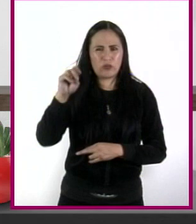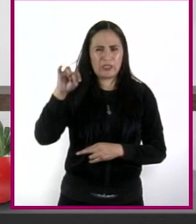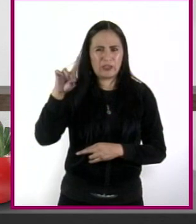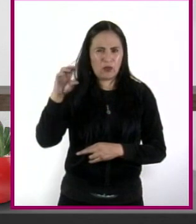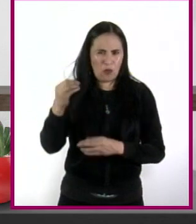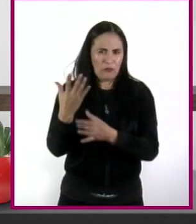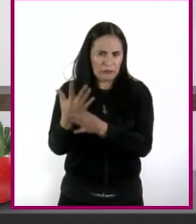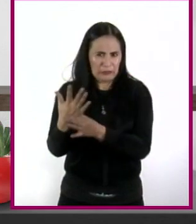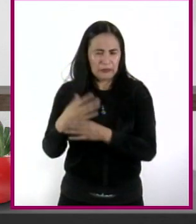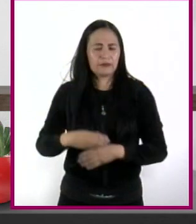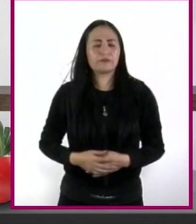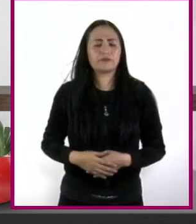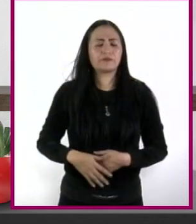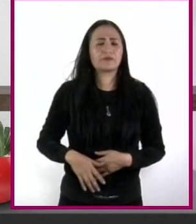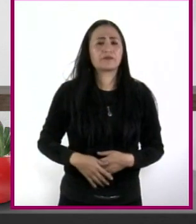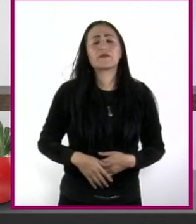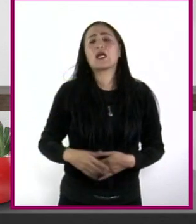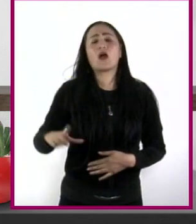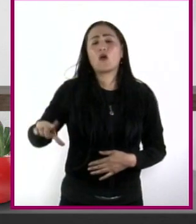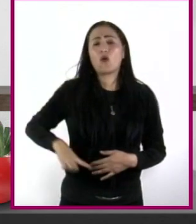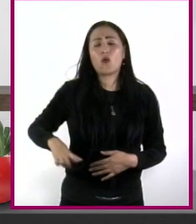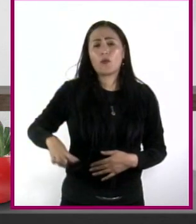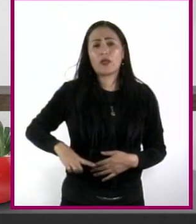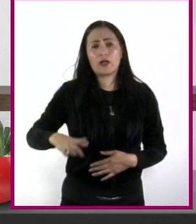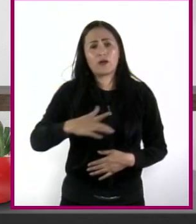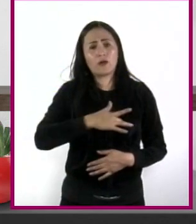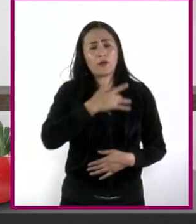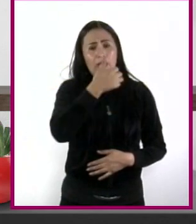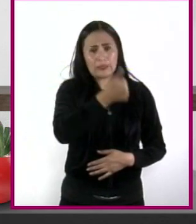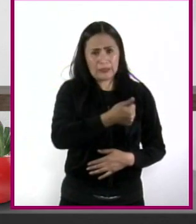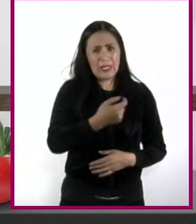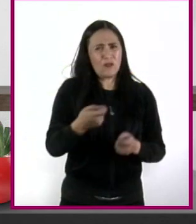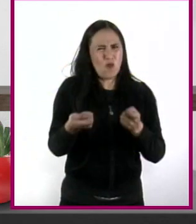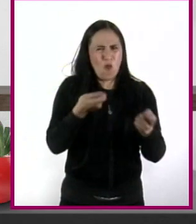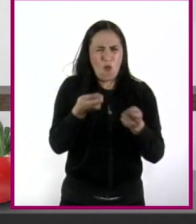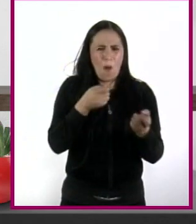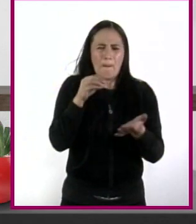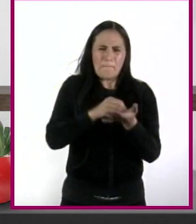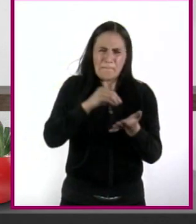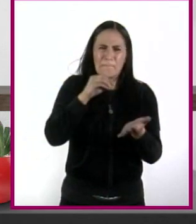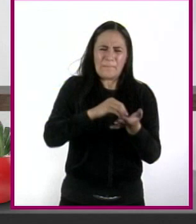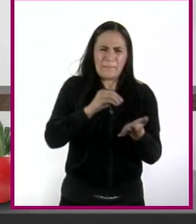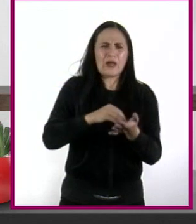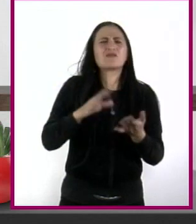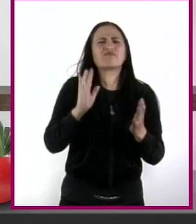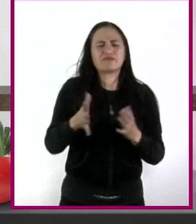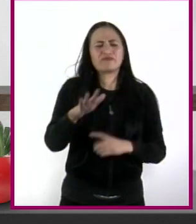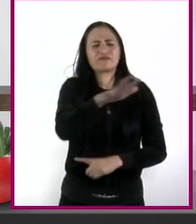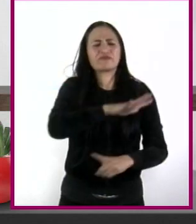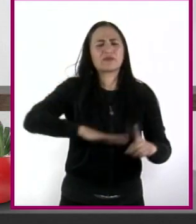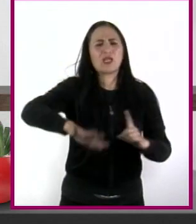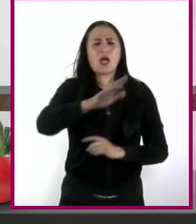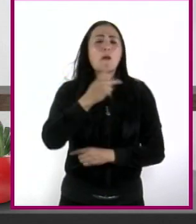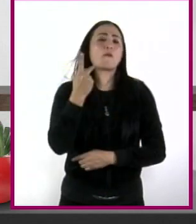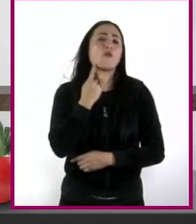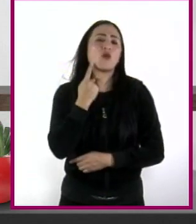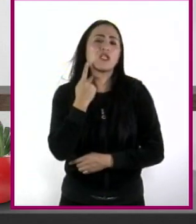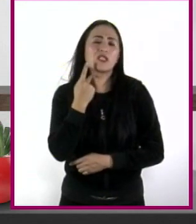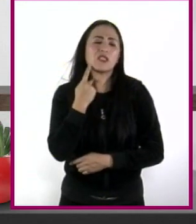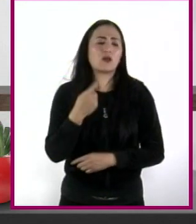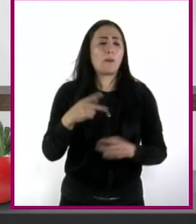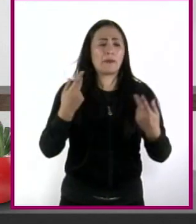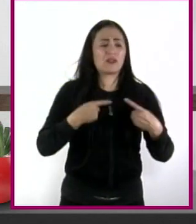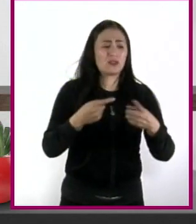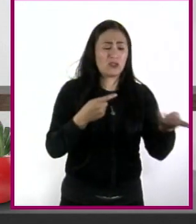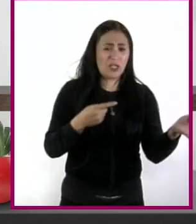batallas más fuertes que el estado de bienestar libra para subsistir tiene lugar en el escenario político, desde donde sus detractores